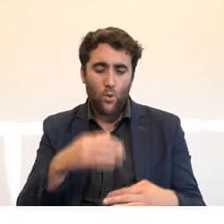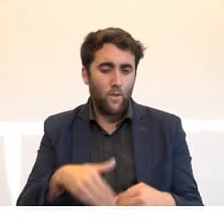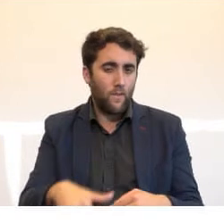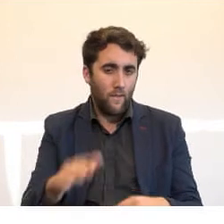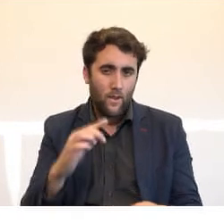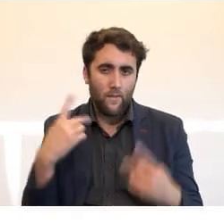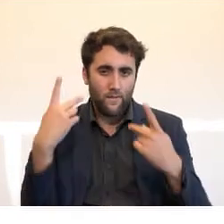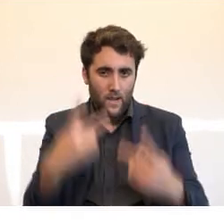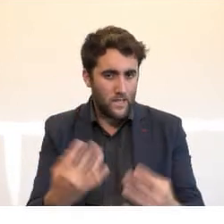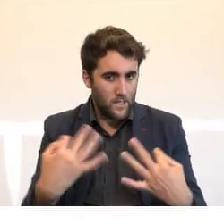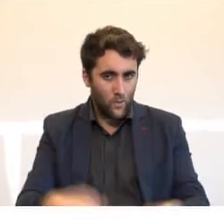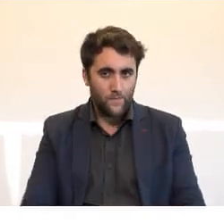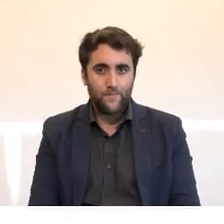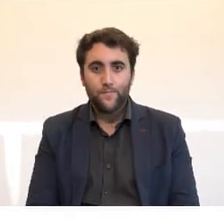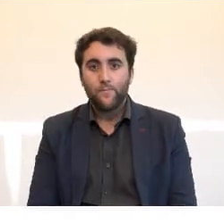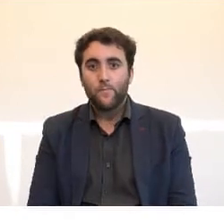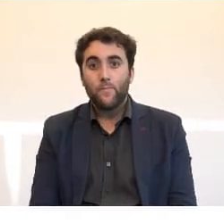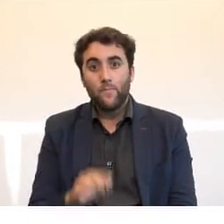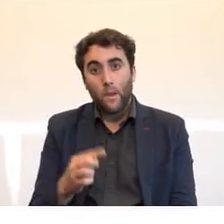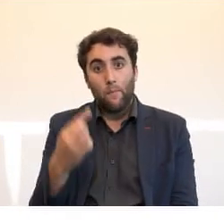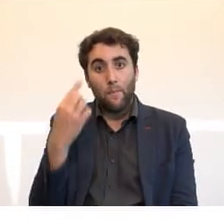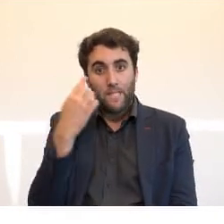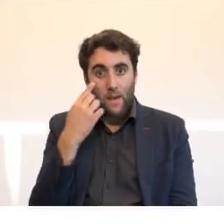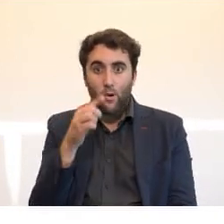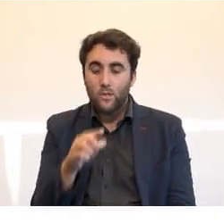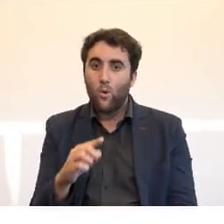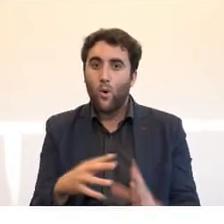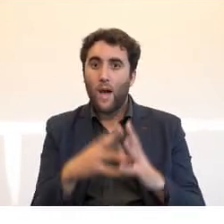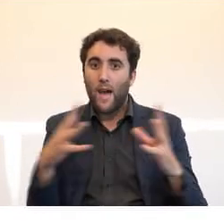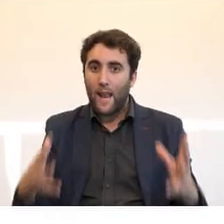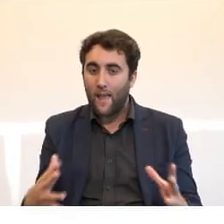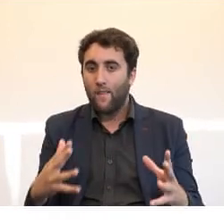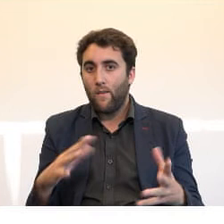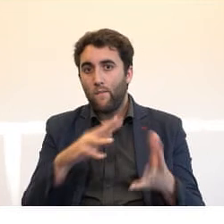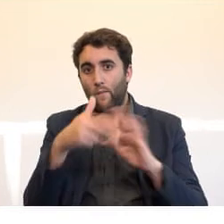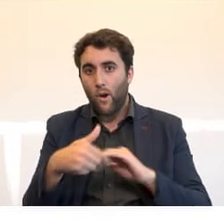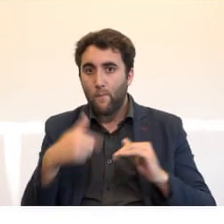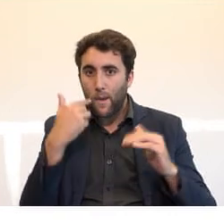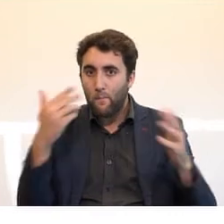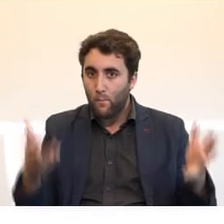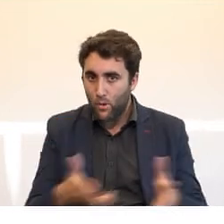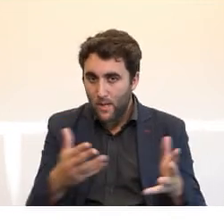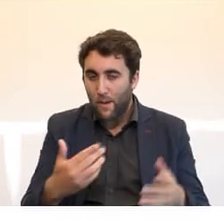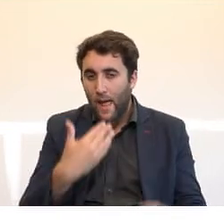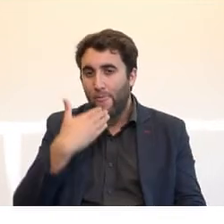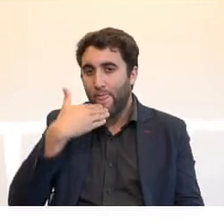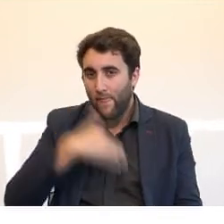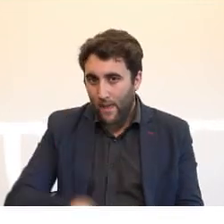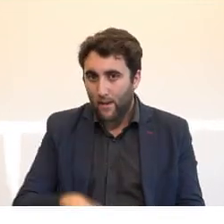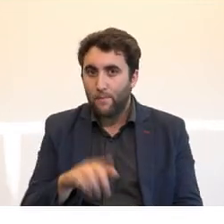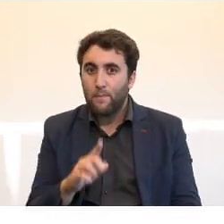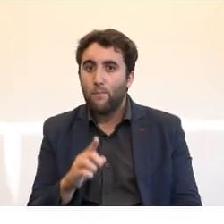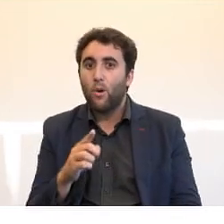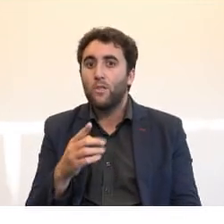tarde o temprano. Y hemos creído que este viaje es un gran motor para entender muchas cosas. Porque hoy hablamos de